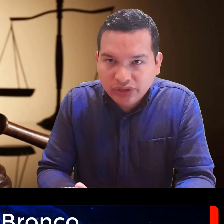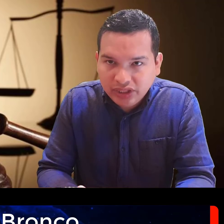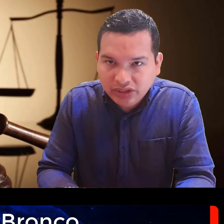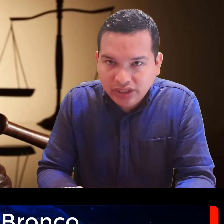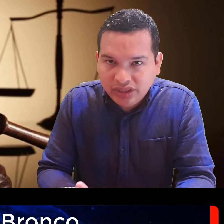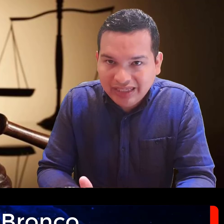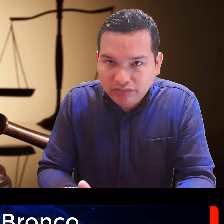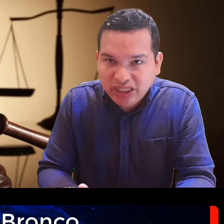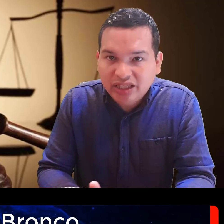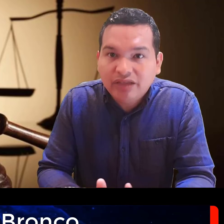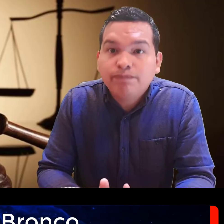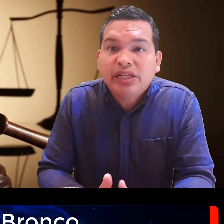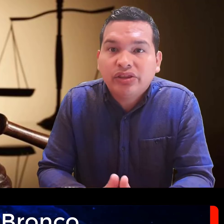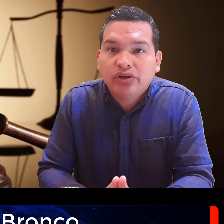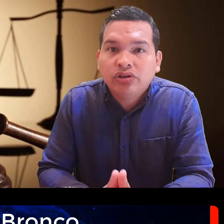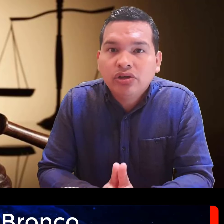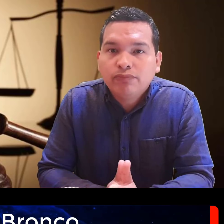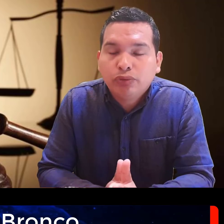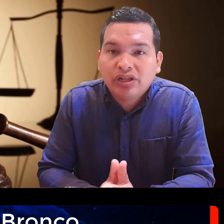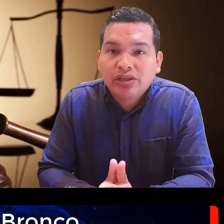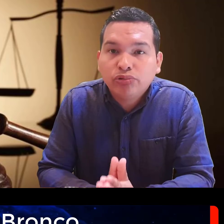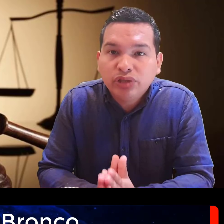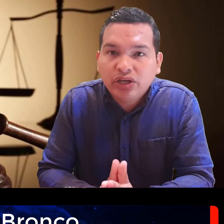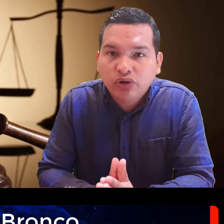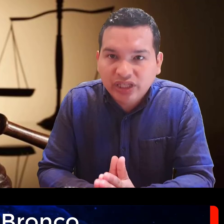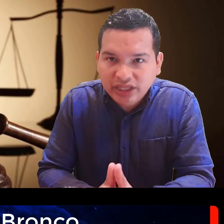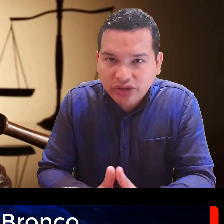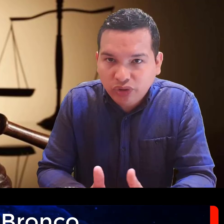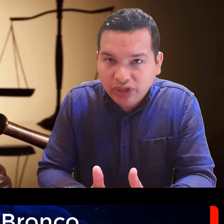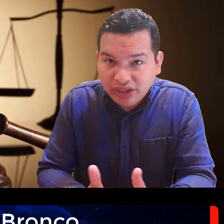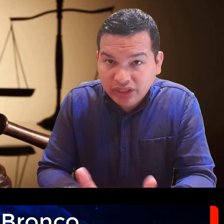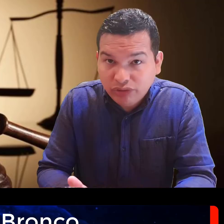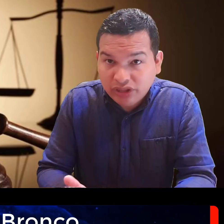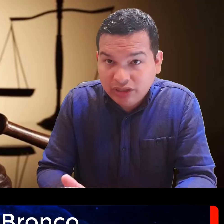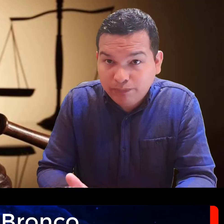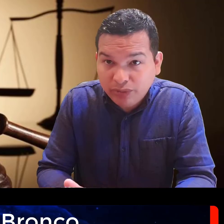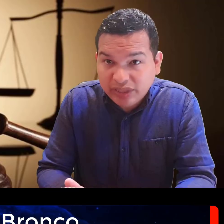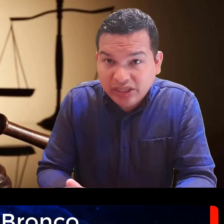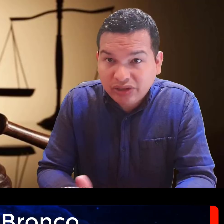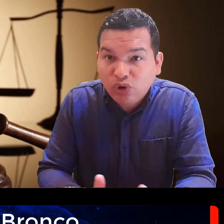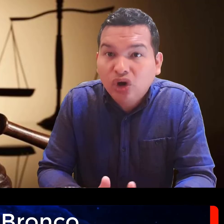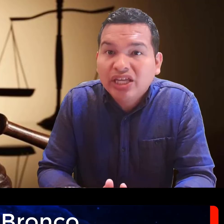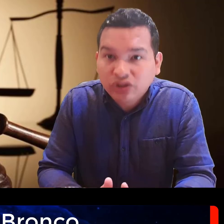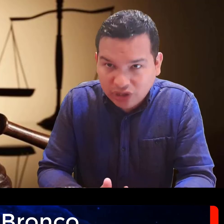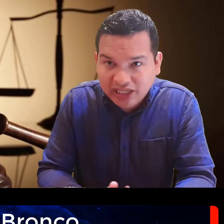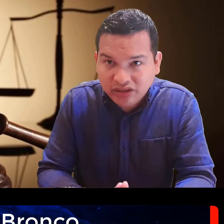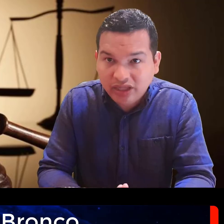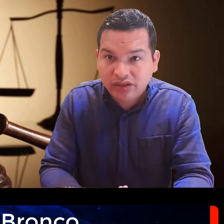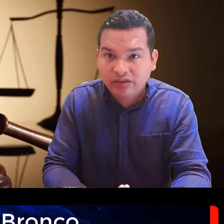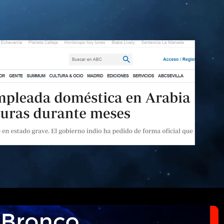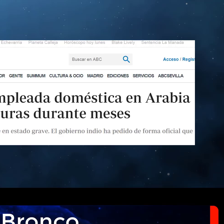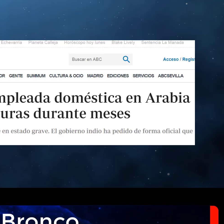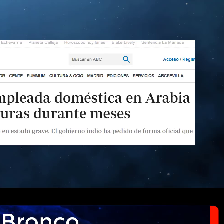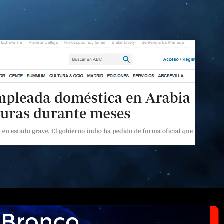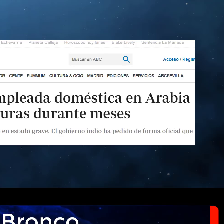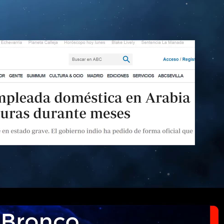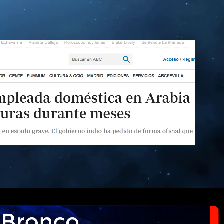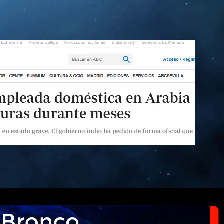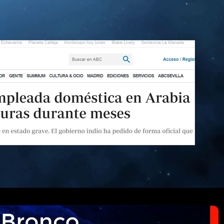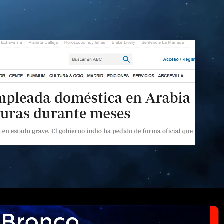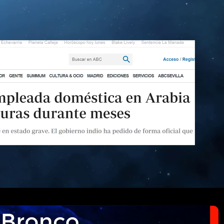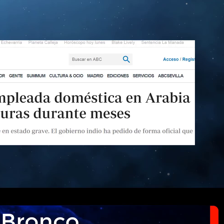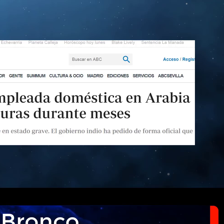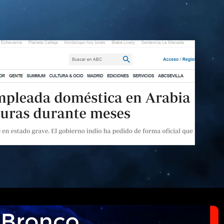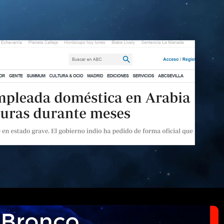de inocentes terminan en prisión porque su único delito ha sido ser pobres o ignorantes. El sitio web